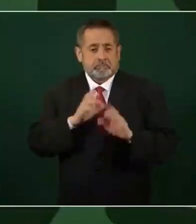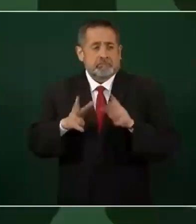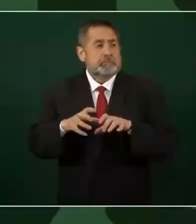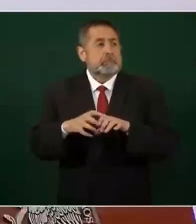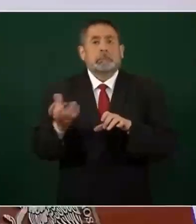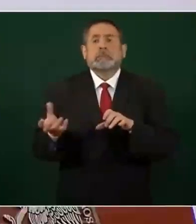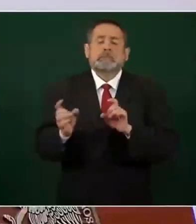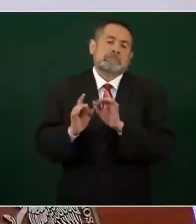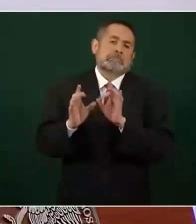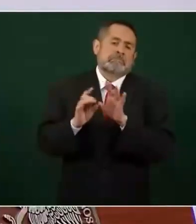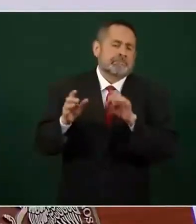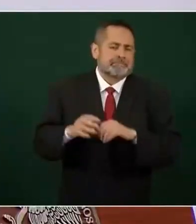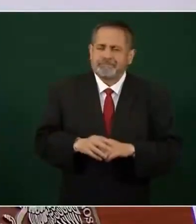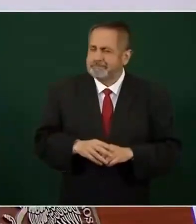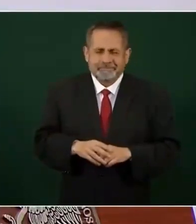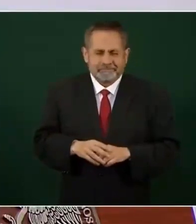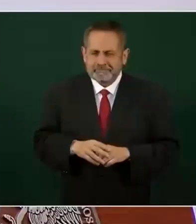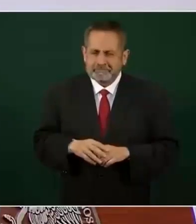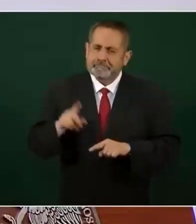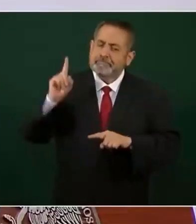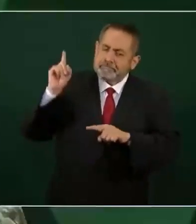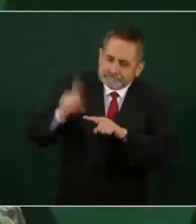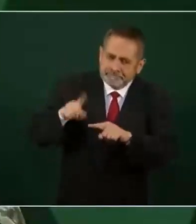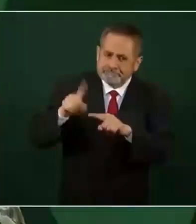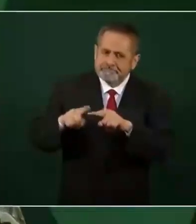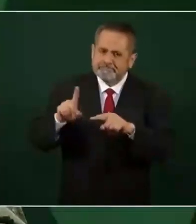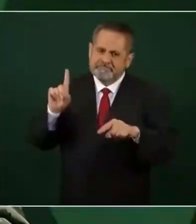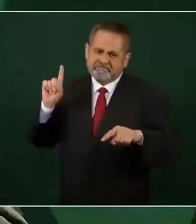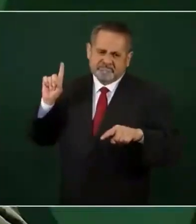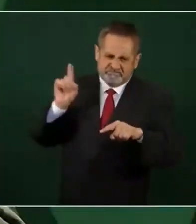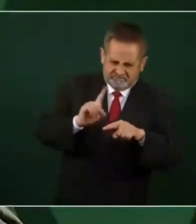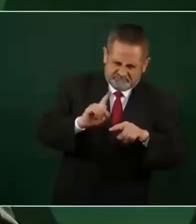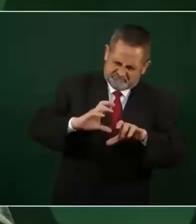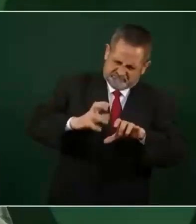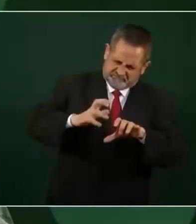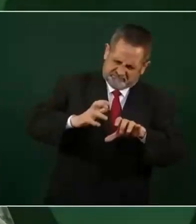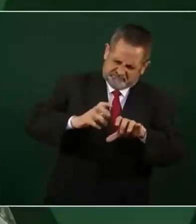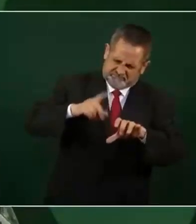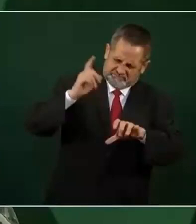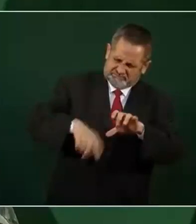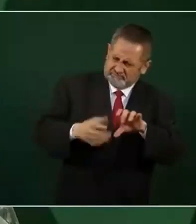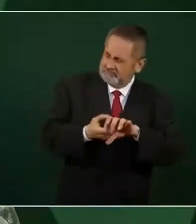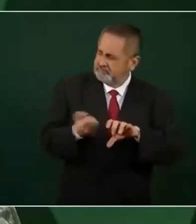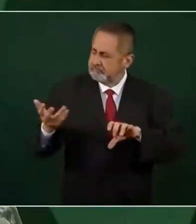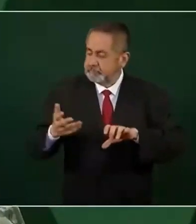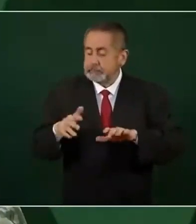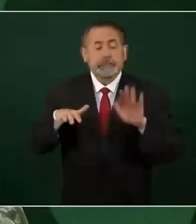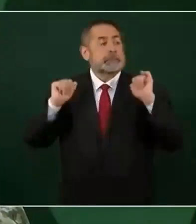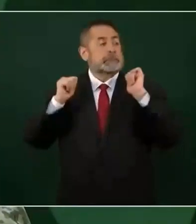desprender si no era con la mano del hombre ahí realizando alguna actividad.